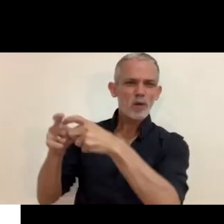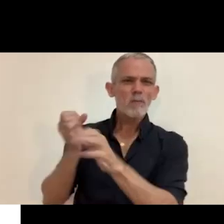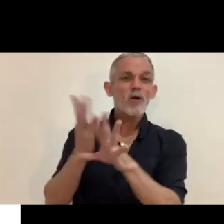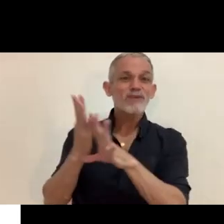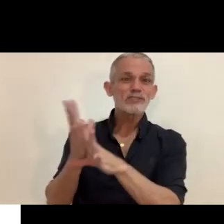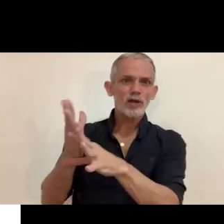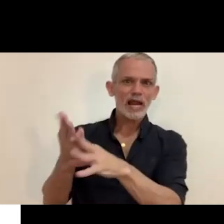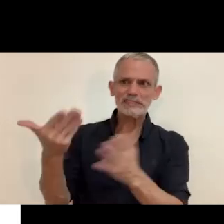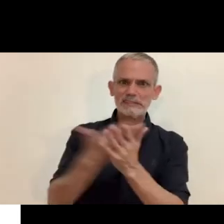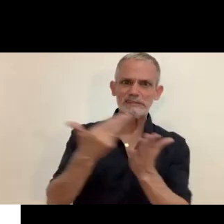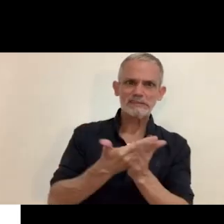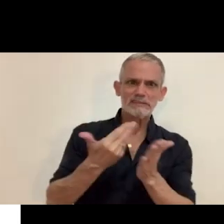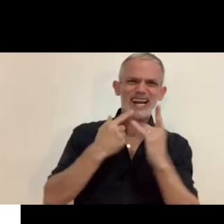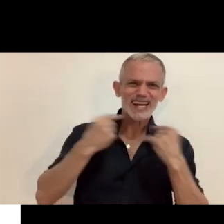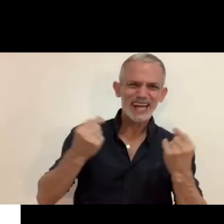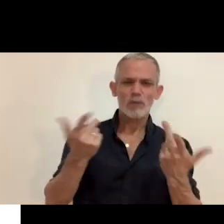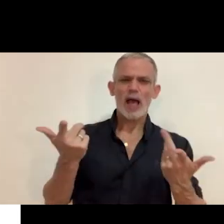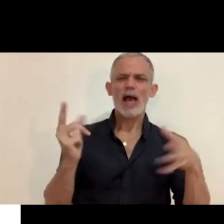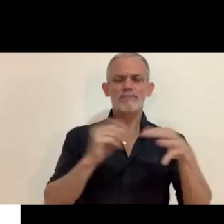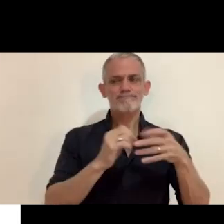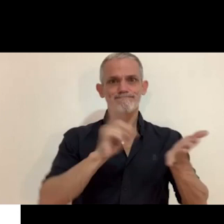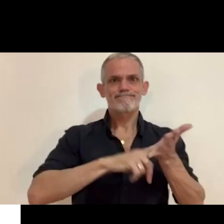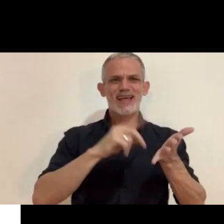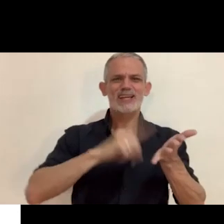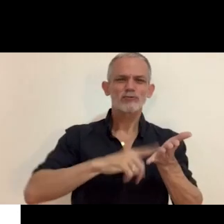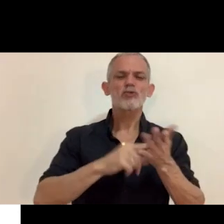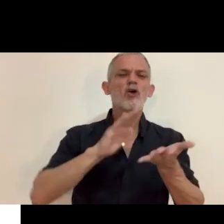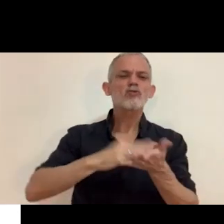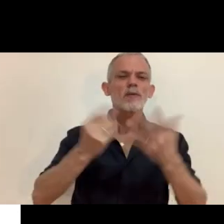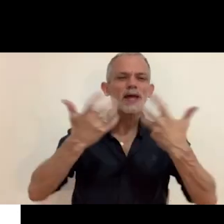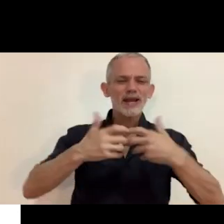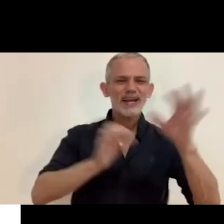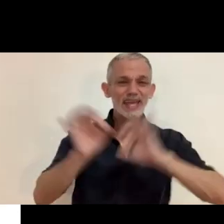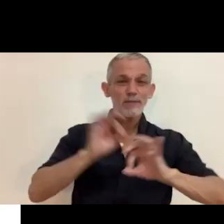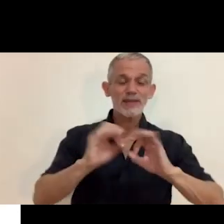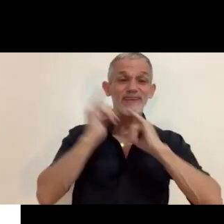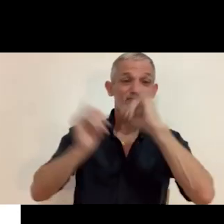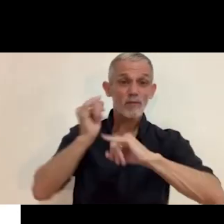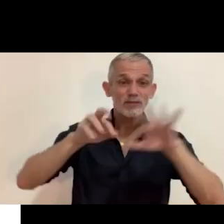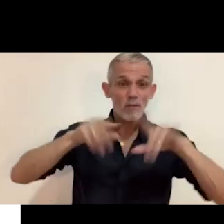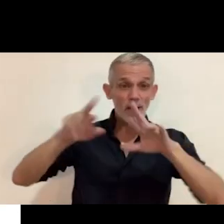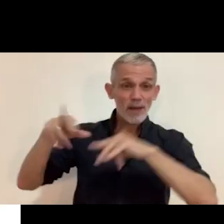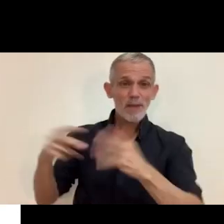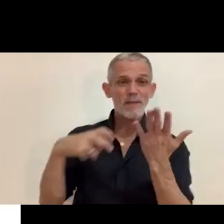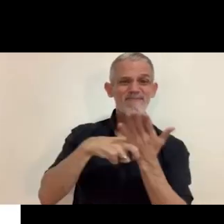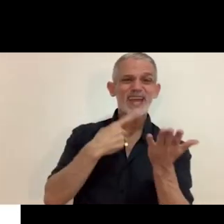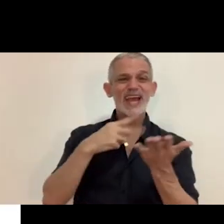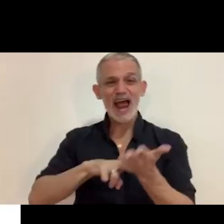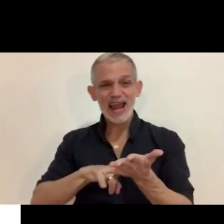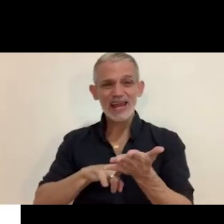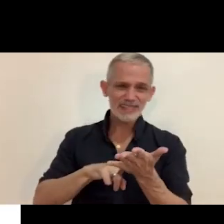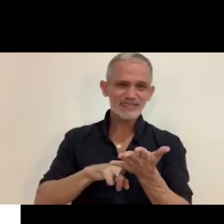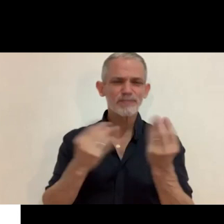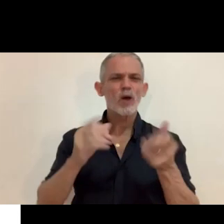Esta resolución se vincula con el régimen de información de planificaciones fiscales tributarias, publicado